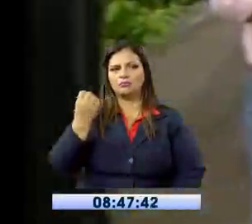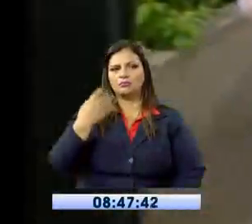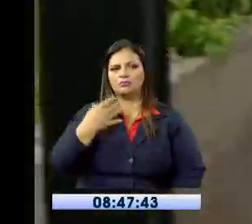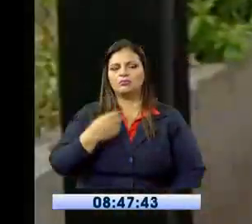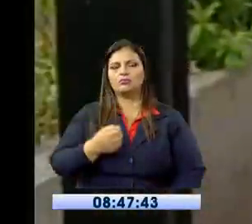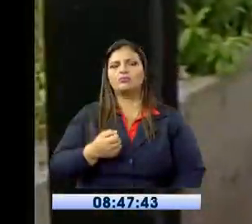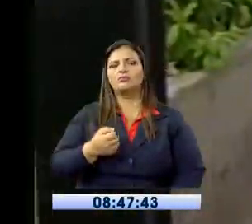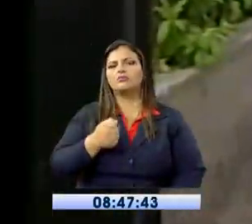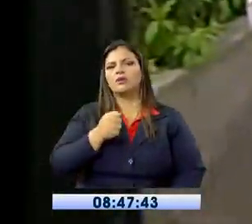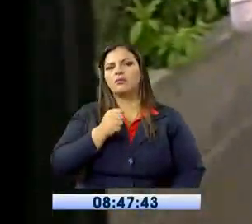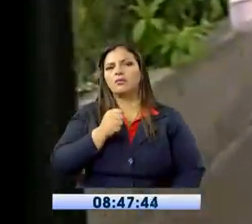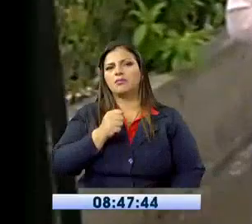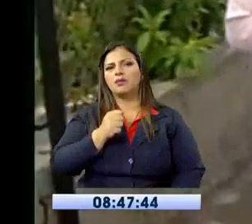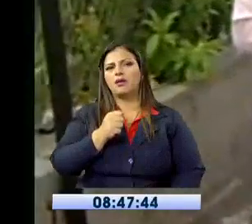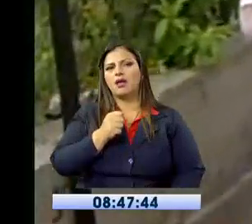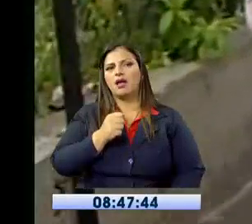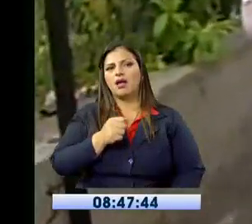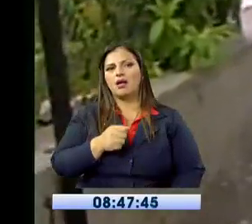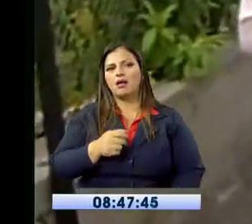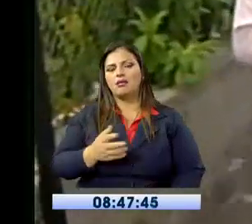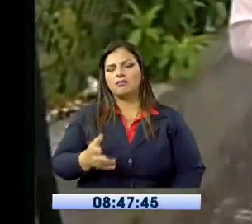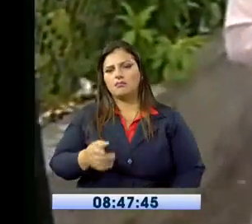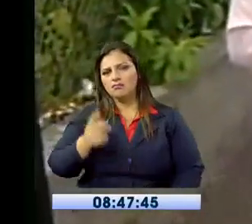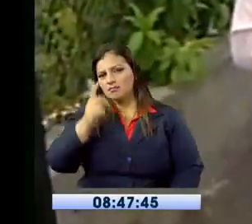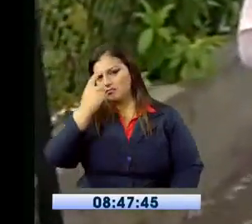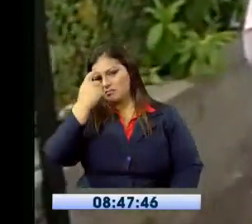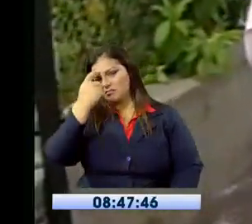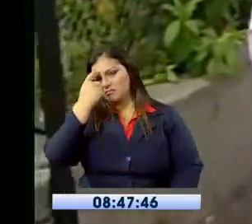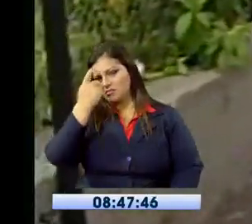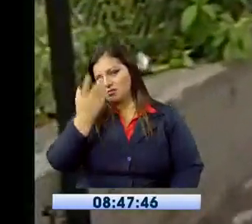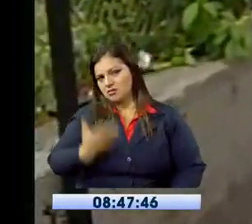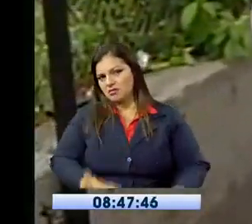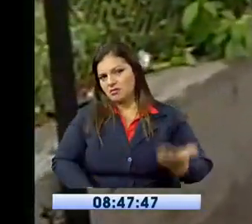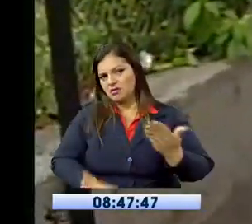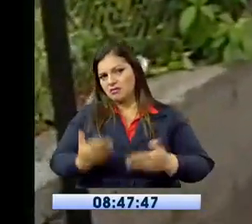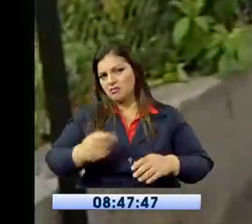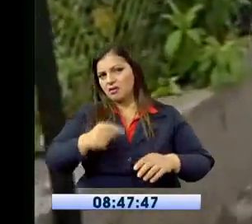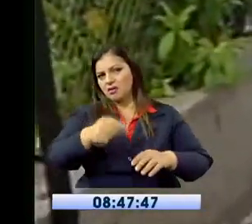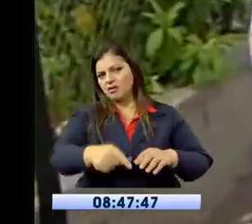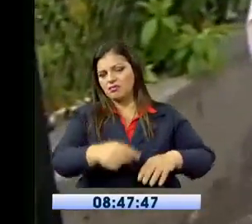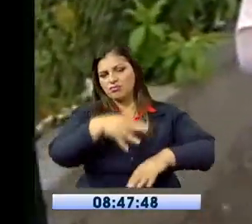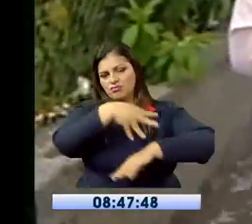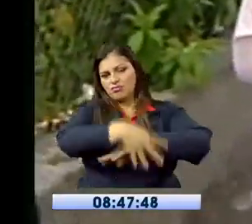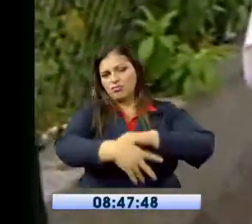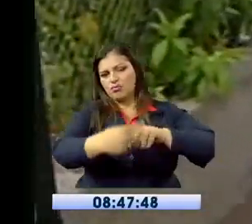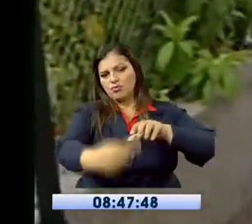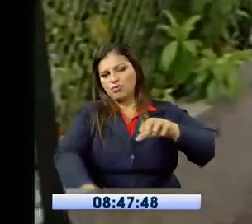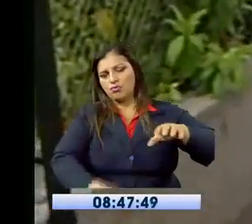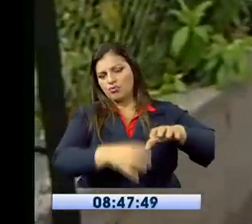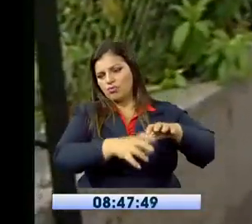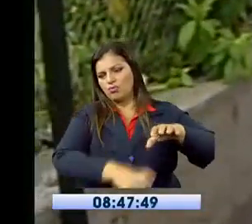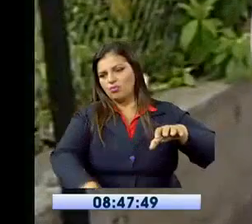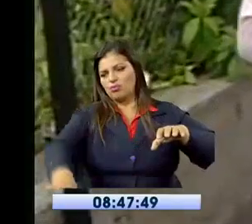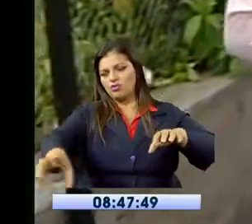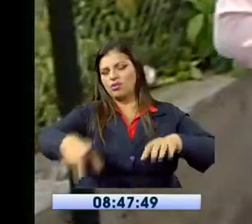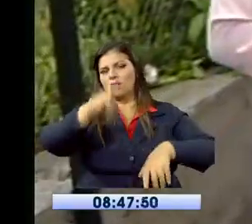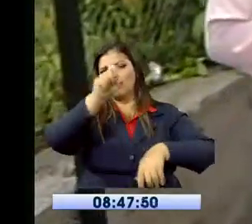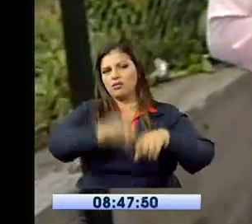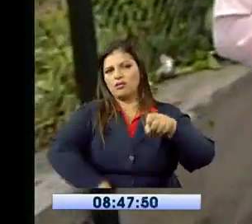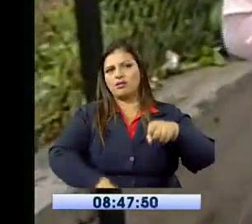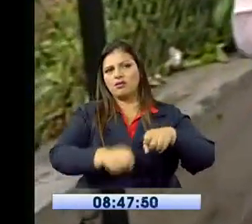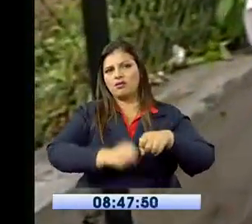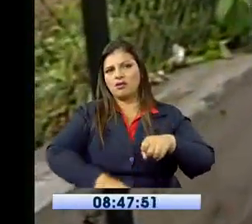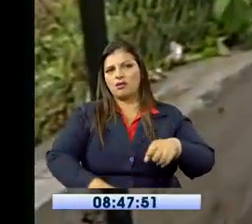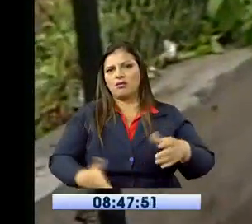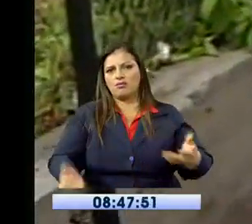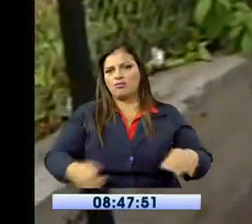sospecha de que posiblemente alguna tubería podría estar averiada. Por lo que piden que en esta zona se haga presente